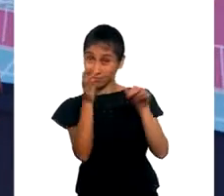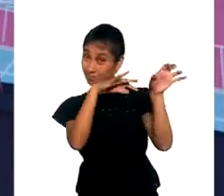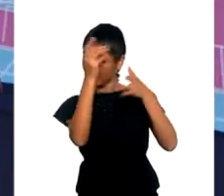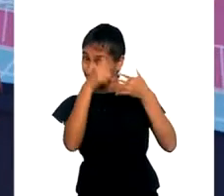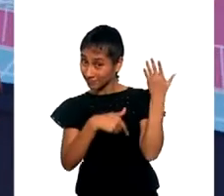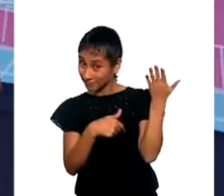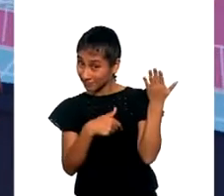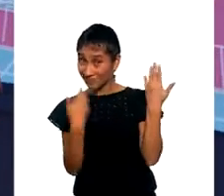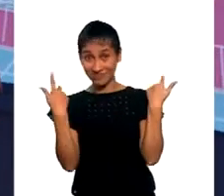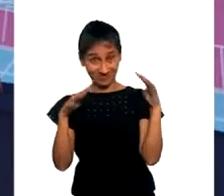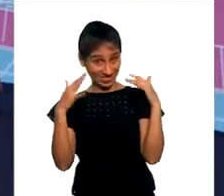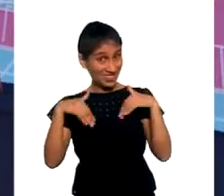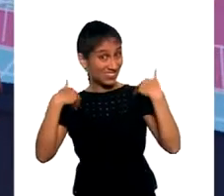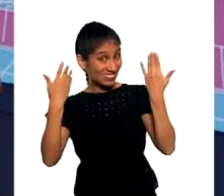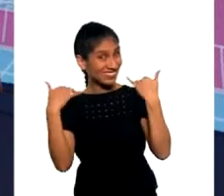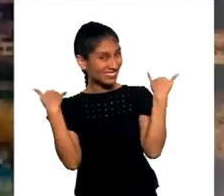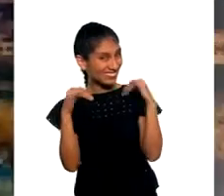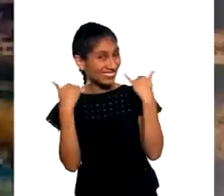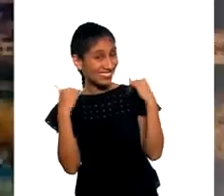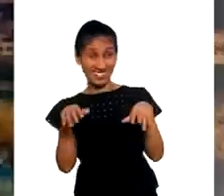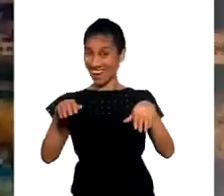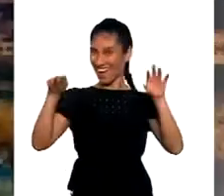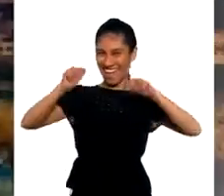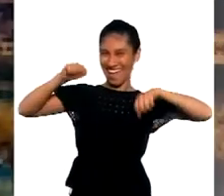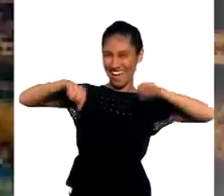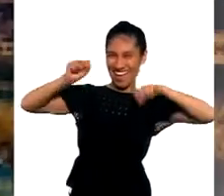ya podemos jugar